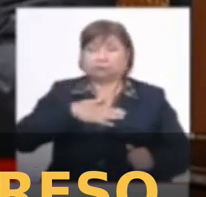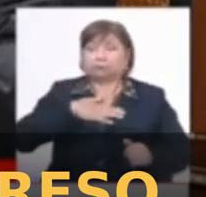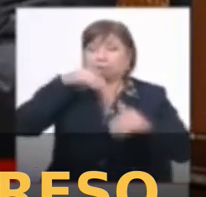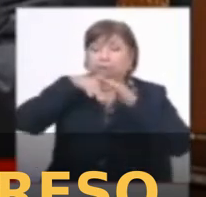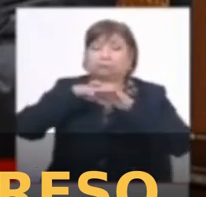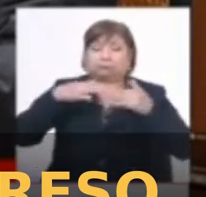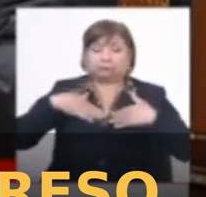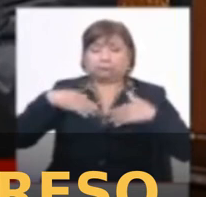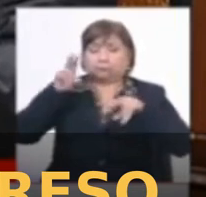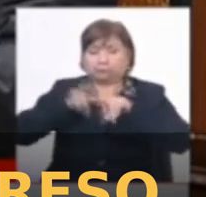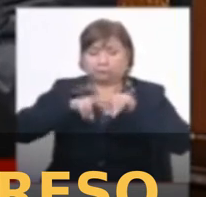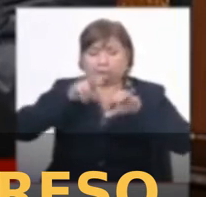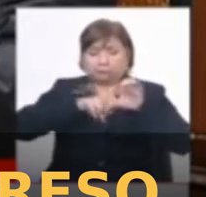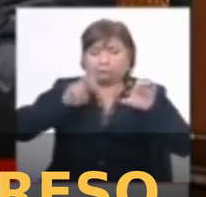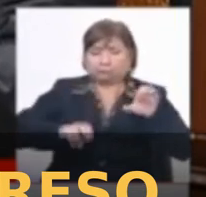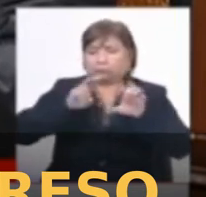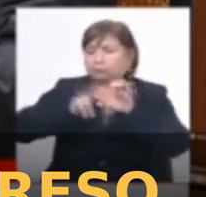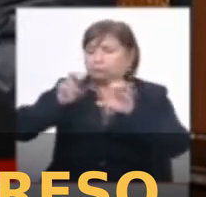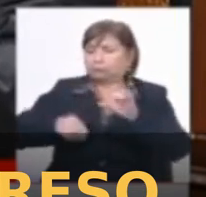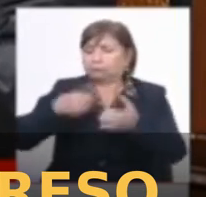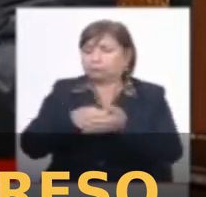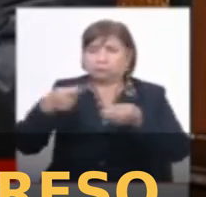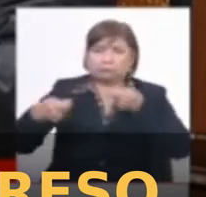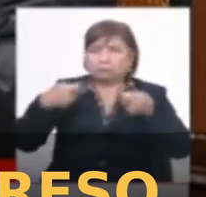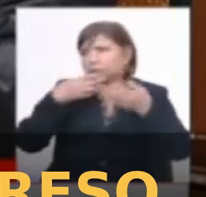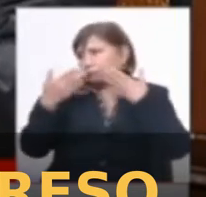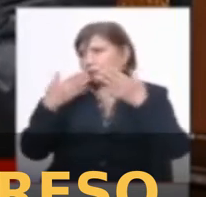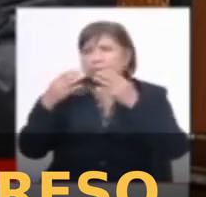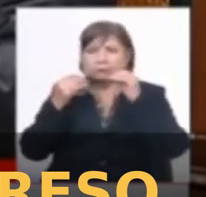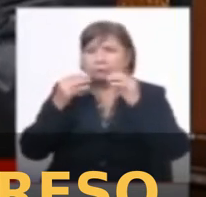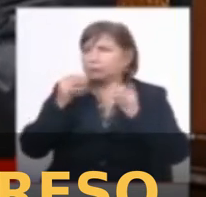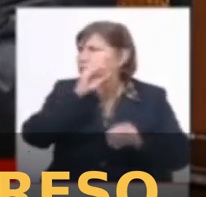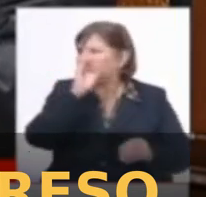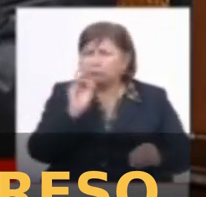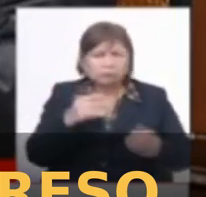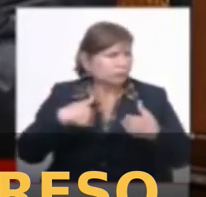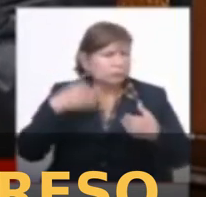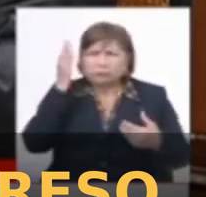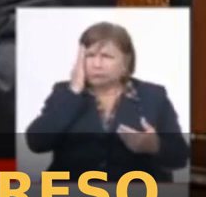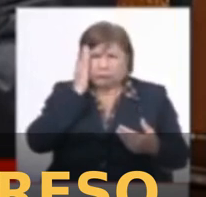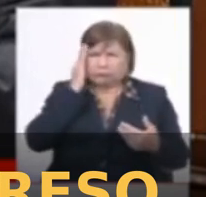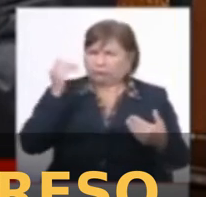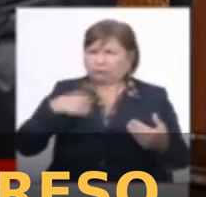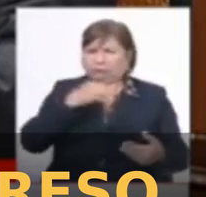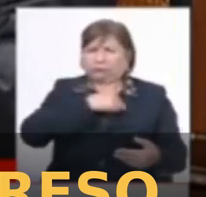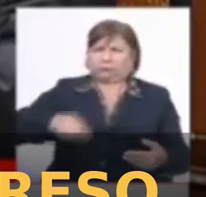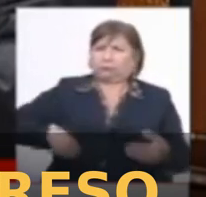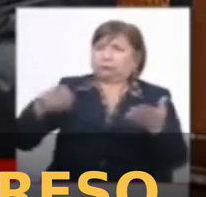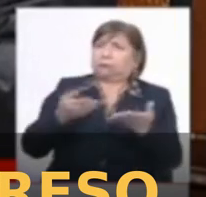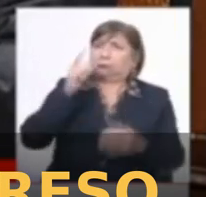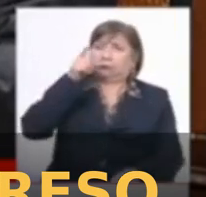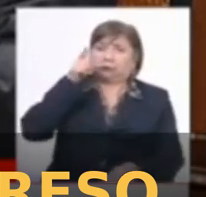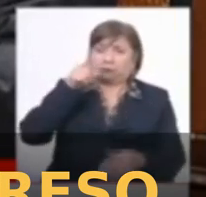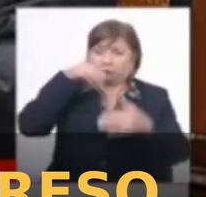habían personas que bajaban y le daban cuenta de alguna conversación. Nunca tuve conocimiento que el ministro se encontraba en